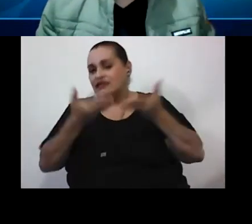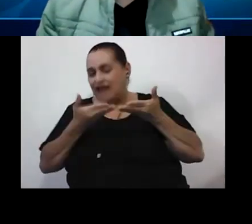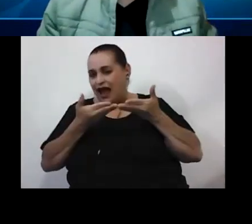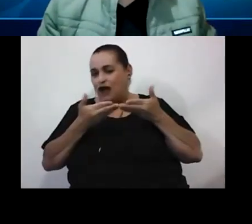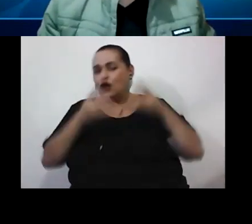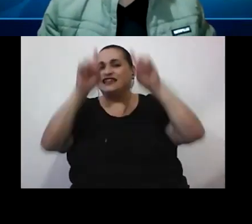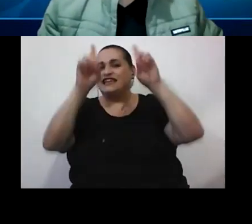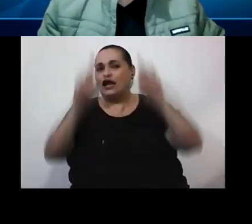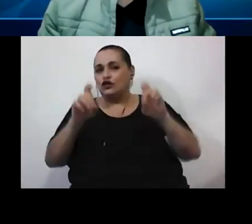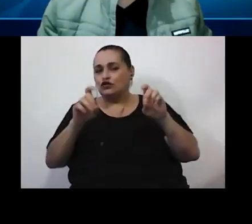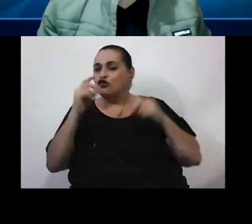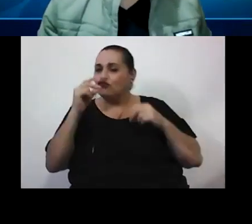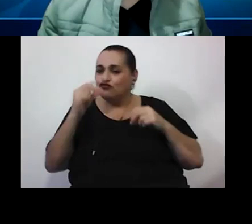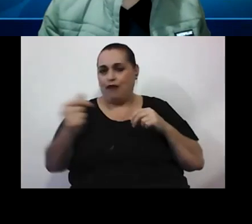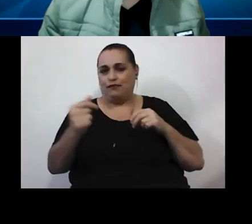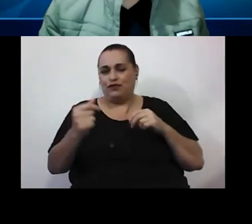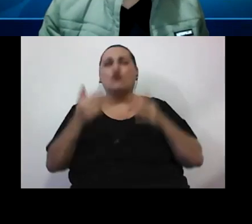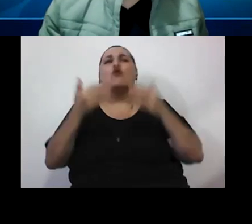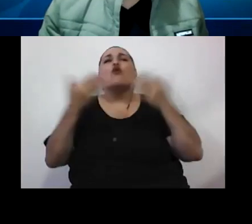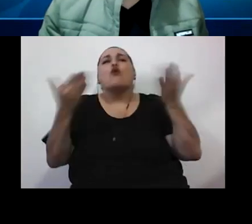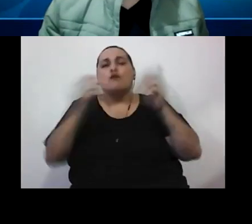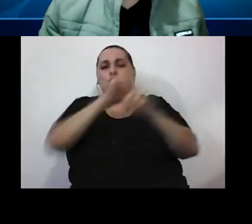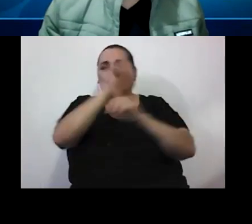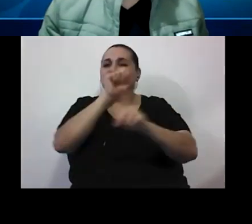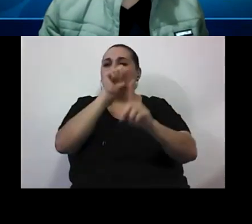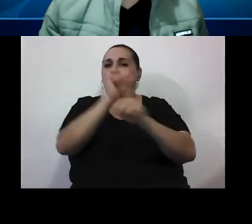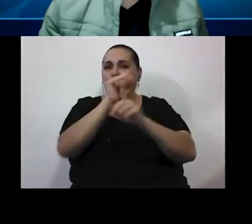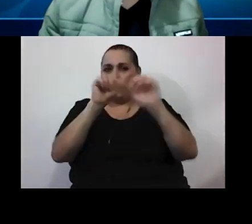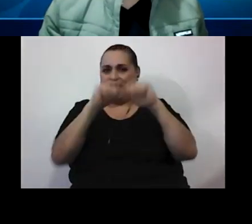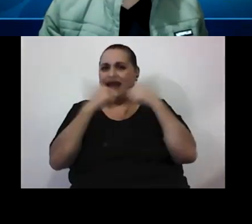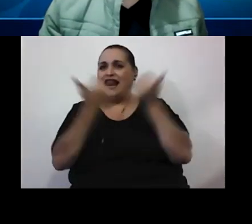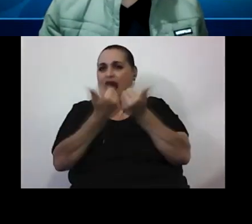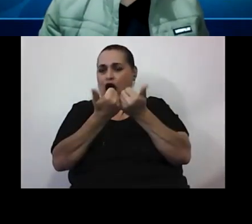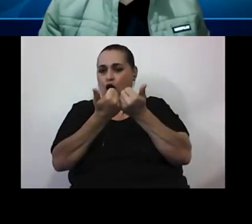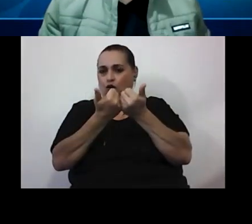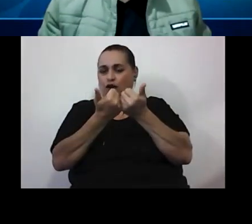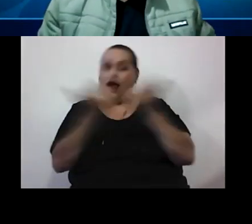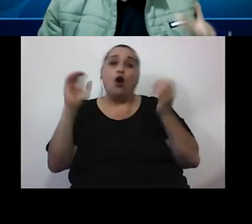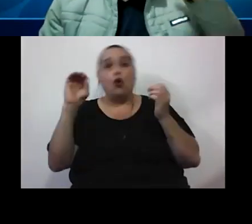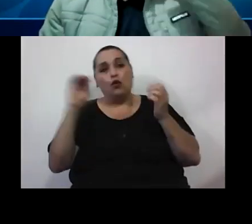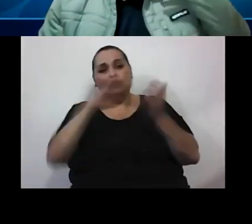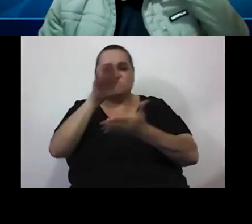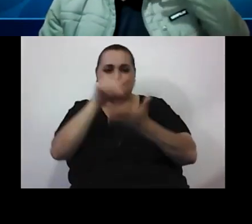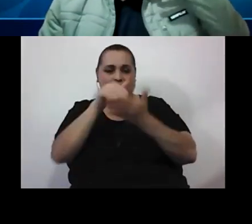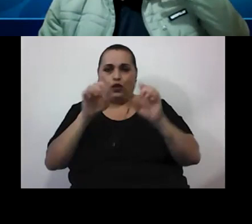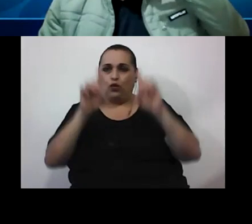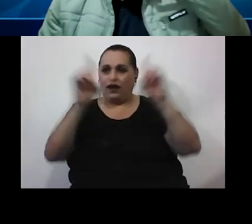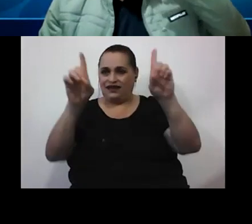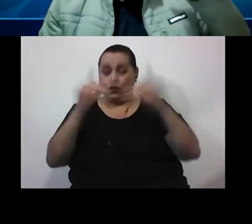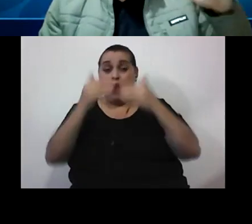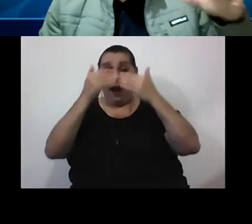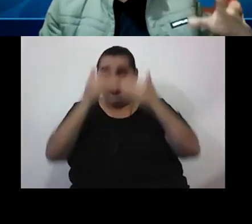diagnóstico rápido de cómo anda la situación en mi aula o en mi centro educativo. Y a partir de